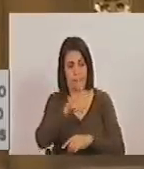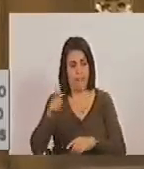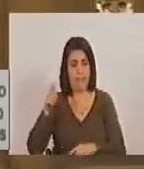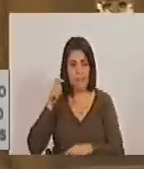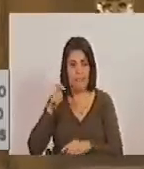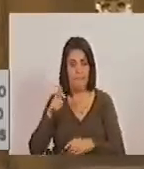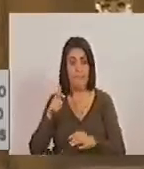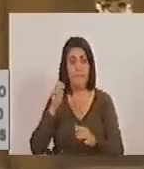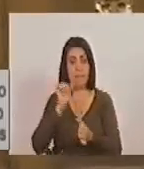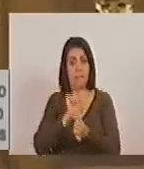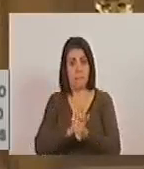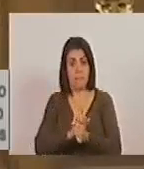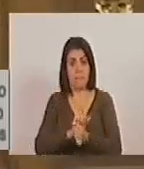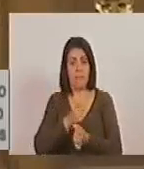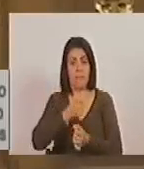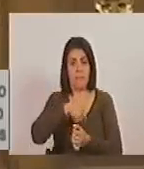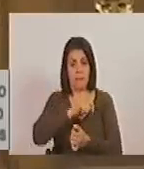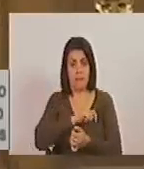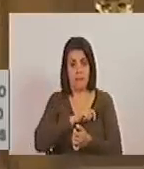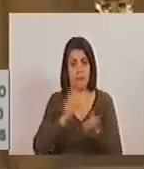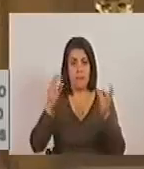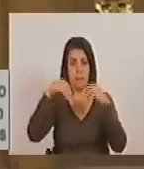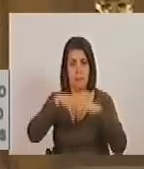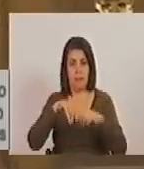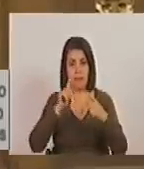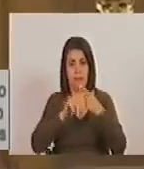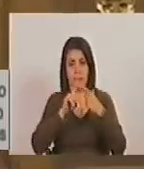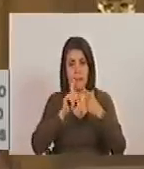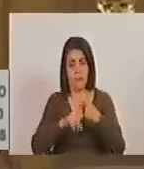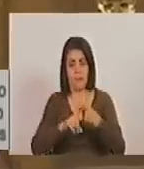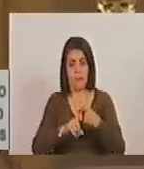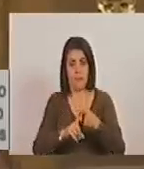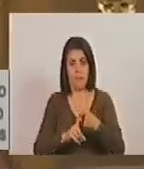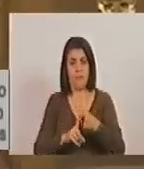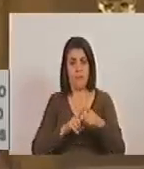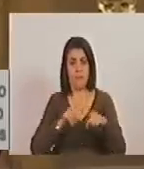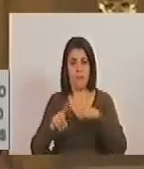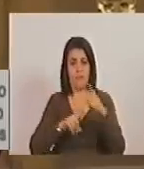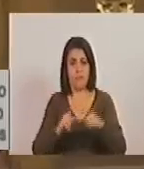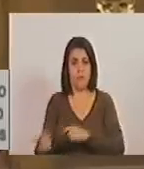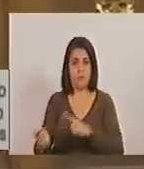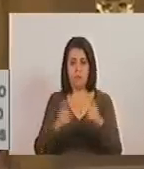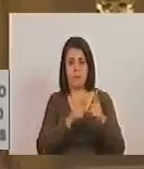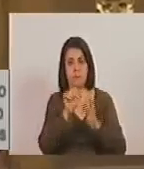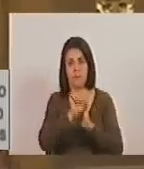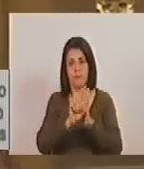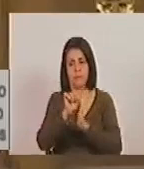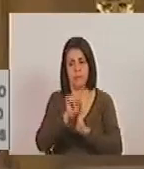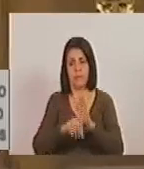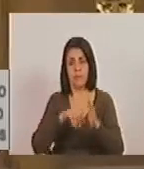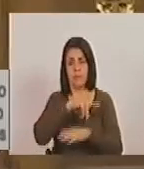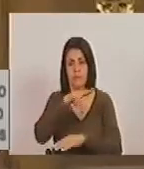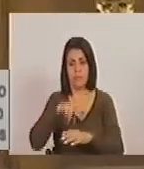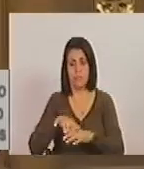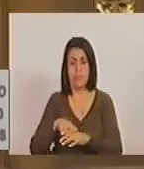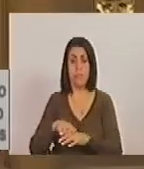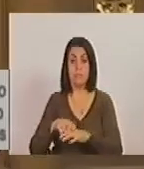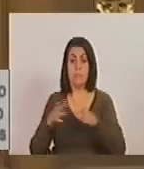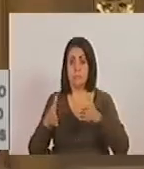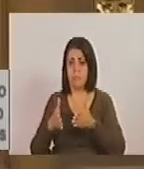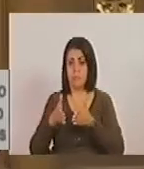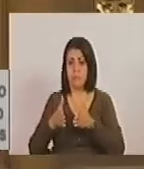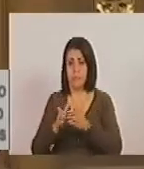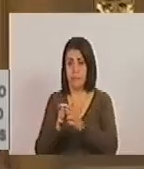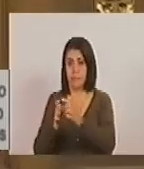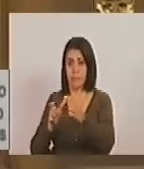frente al yugo de la corona española. Acuerda, primero, ordenar el traslado simbólico al Panteón Nacional de los restos de